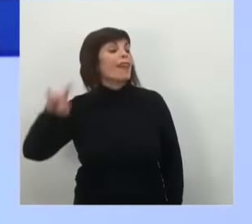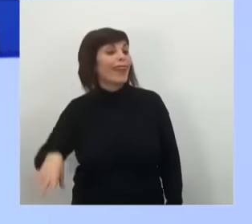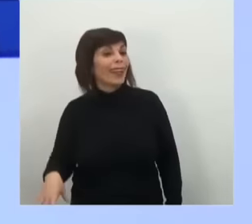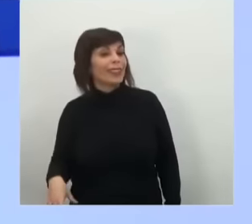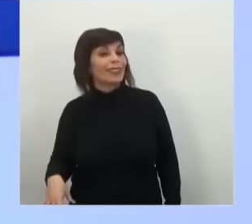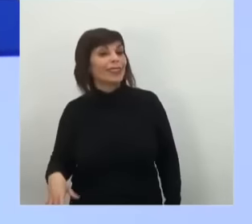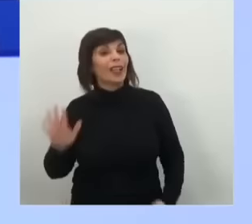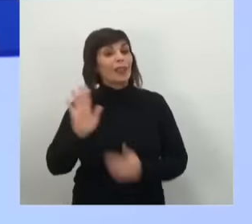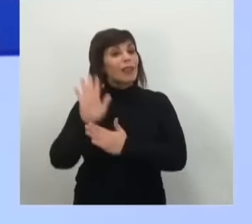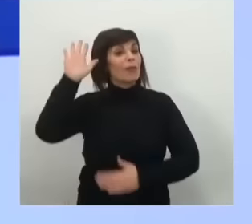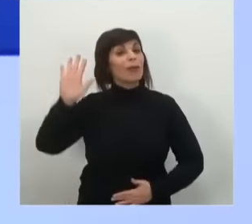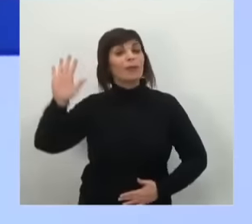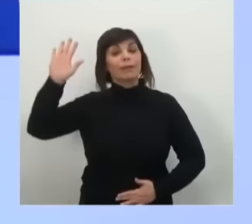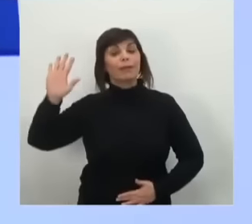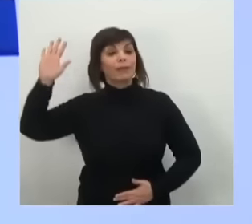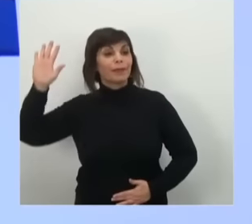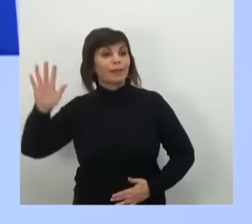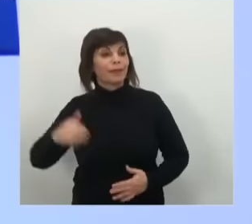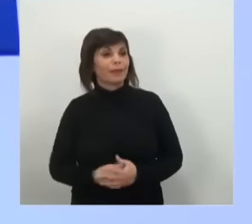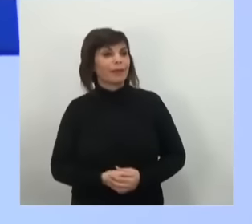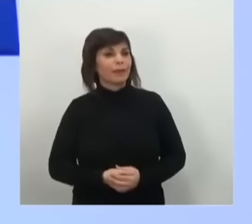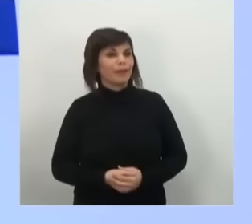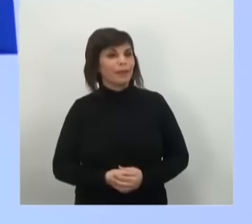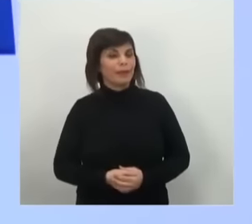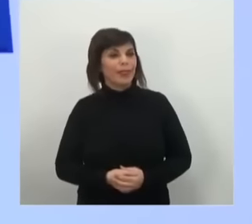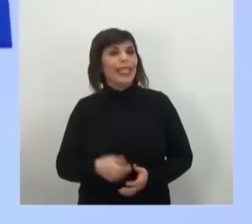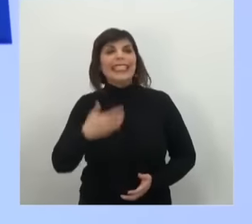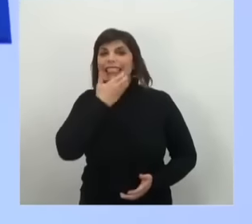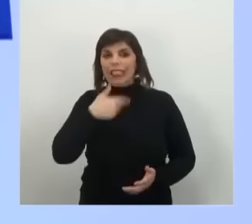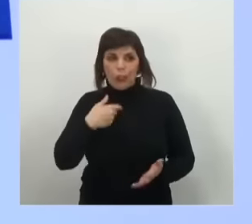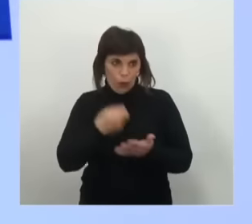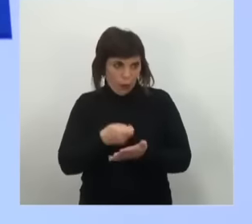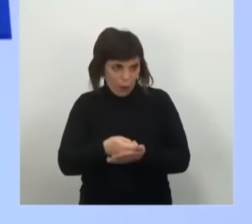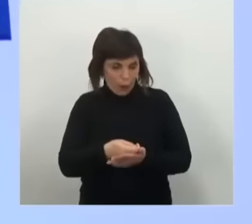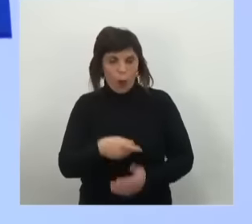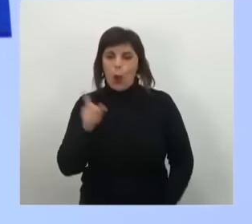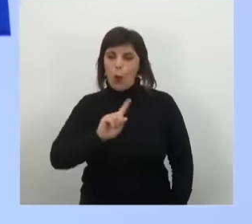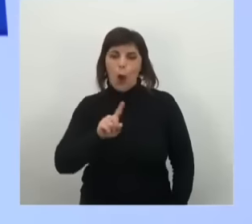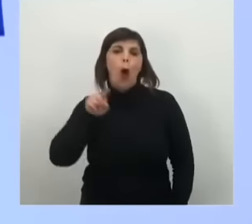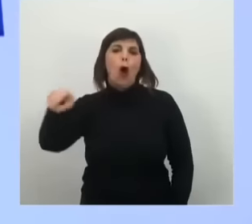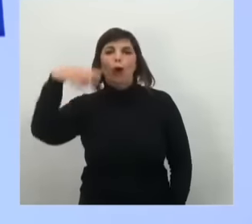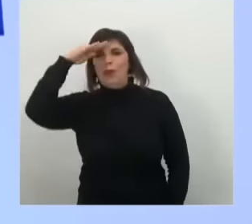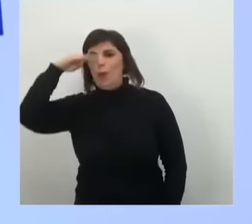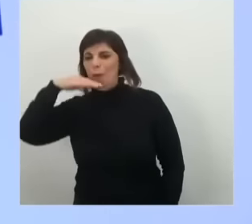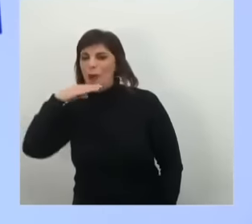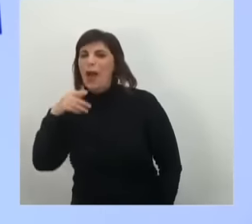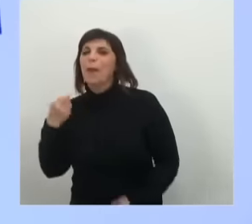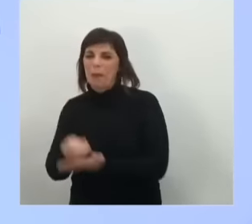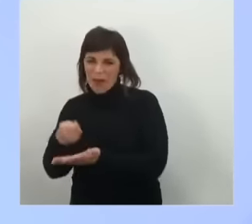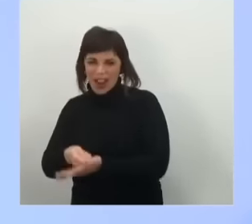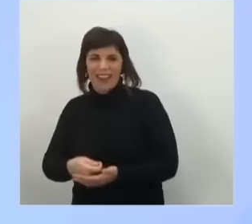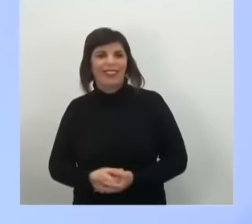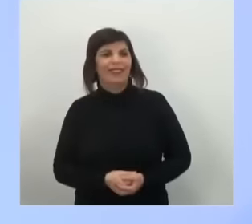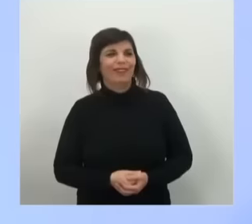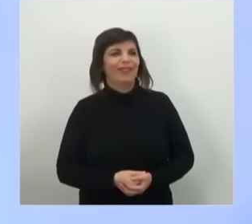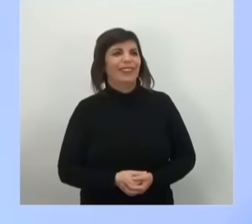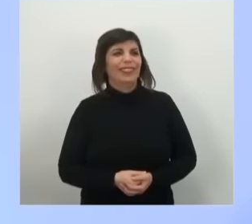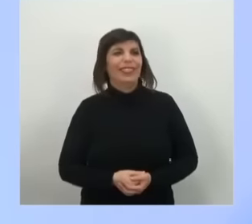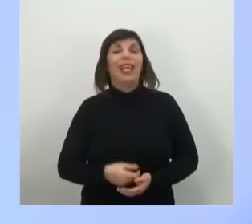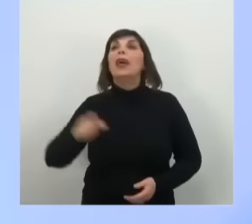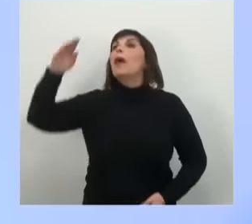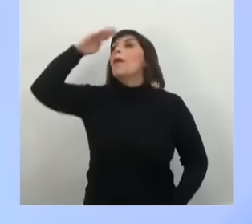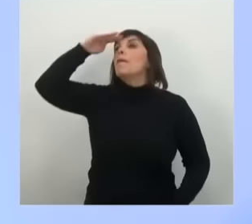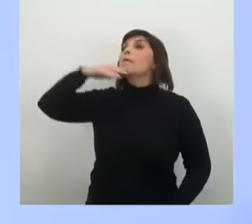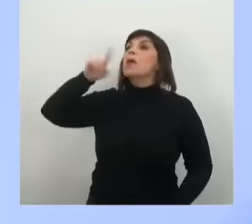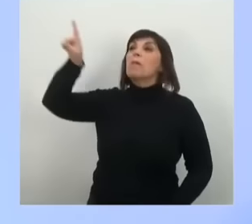a ver qué le gustaría bien pues lo va a pagar tu padre lo sé y mi padre